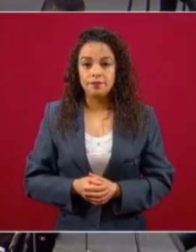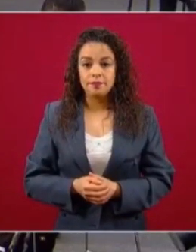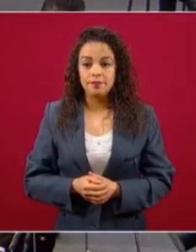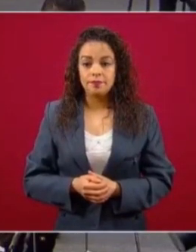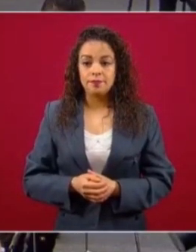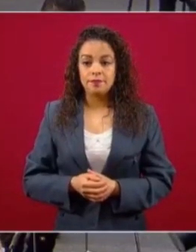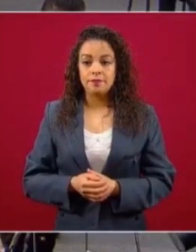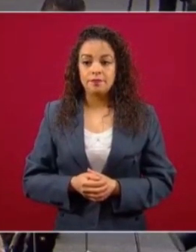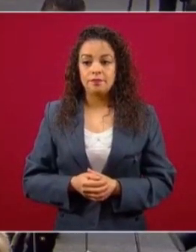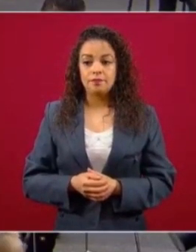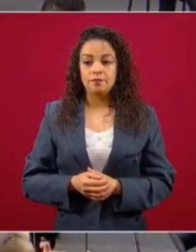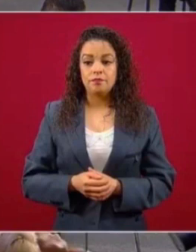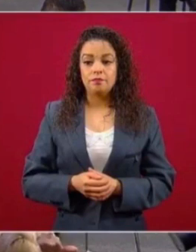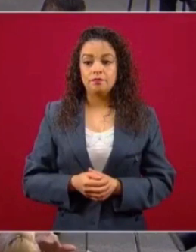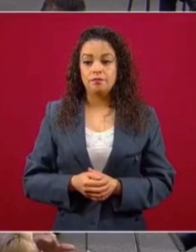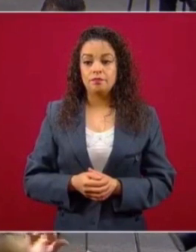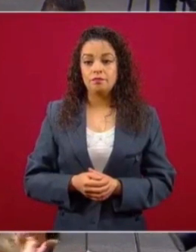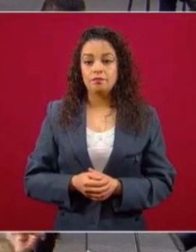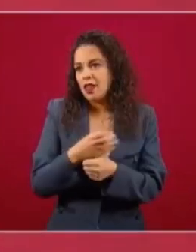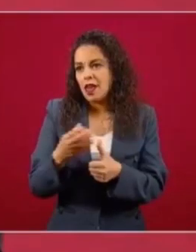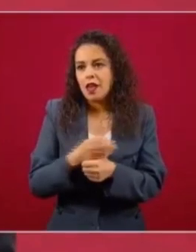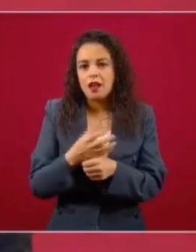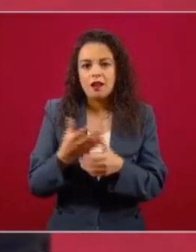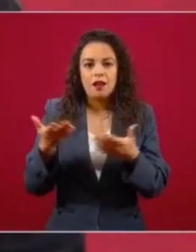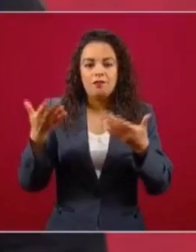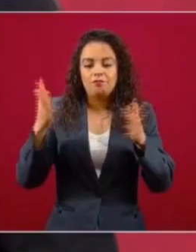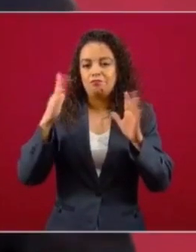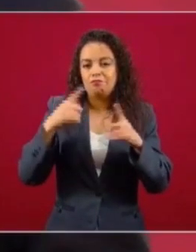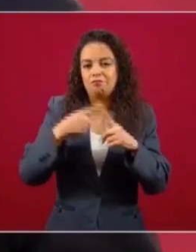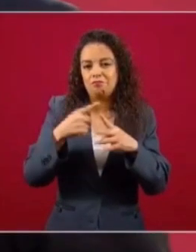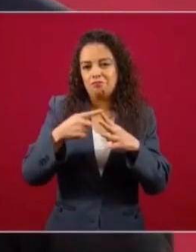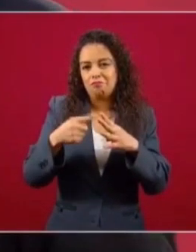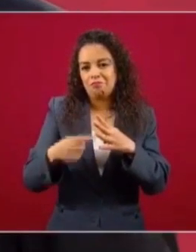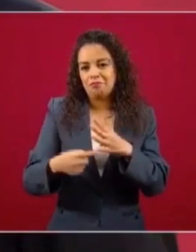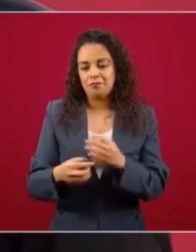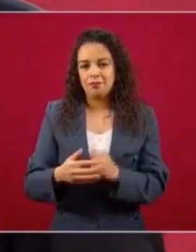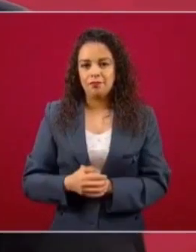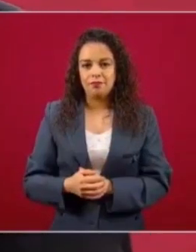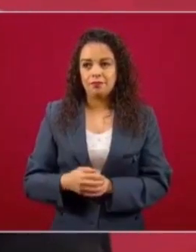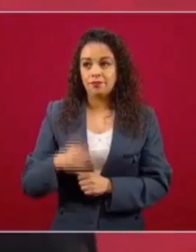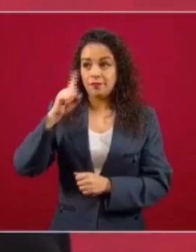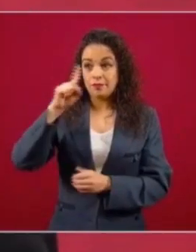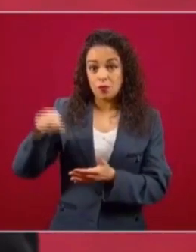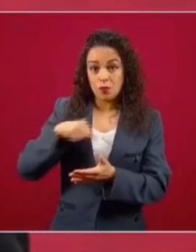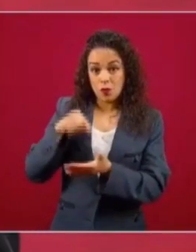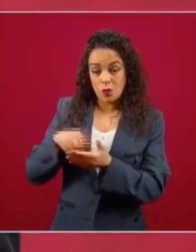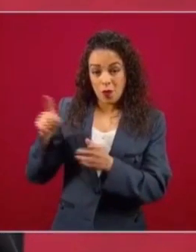cervecerías qué bueno que hay en los altos de chiapas